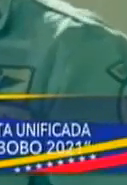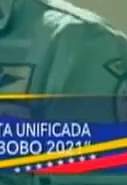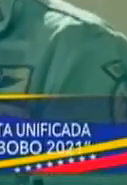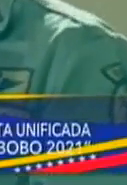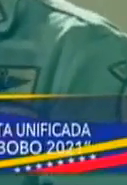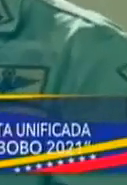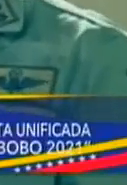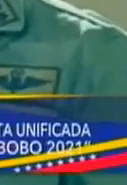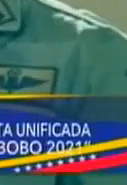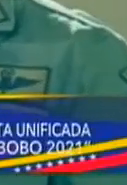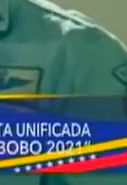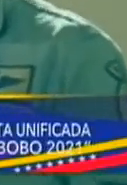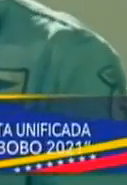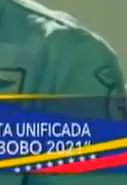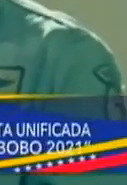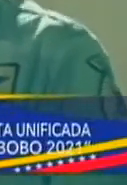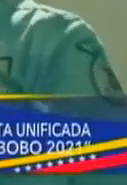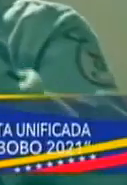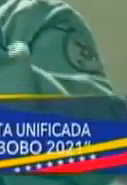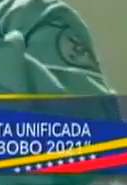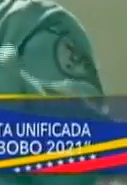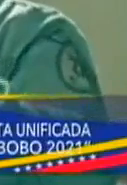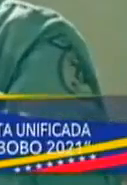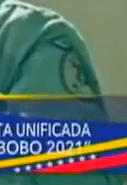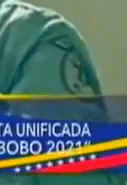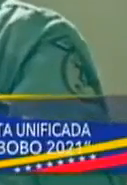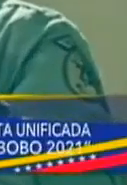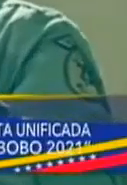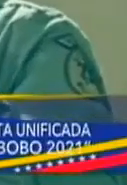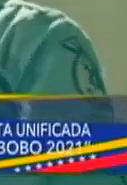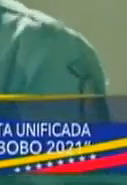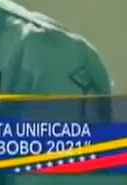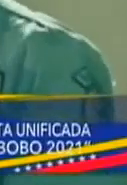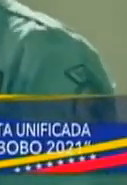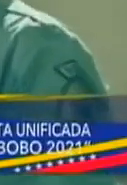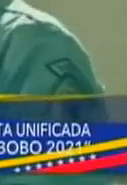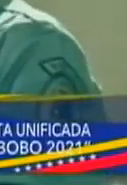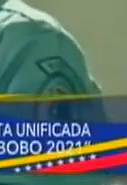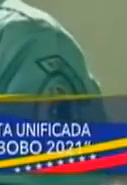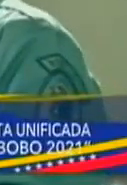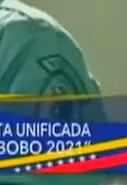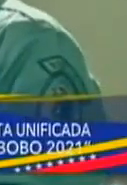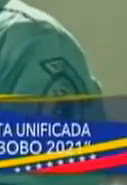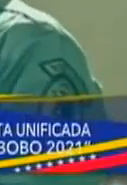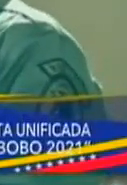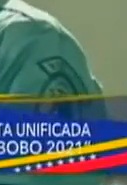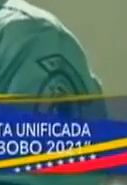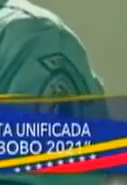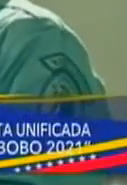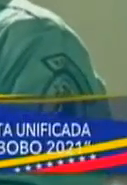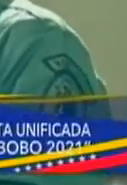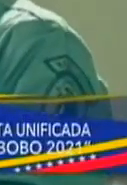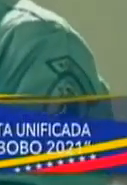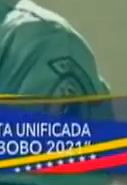la defensa de todo el pueblo es muy importante, verla así, holísticamente, y verla